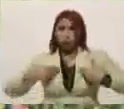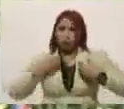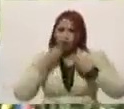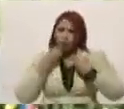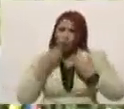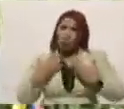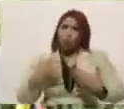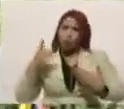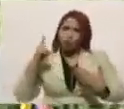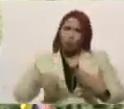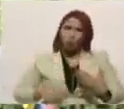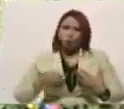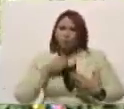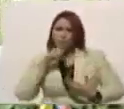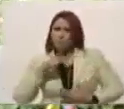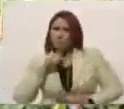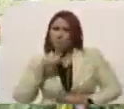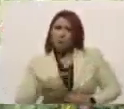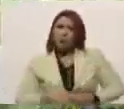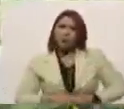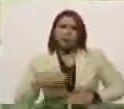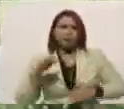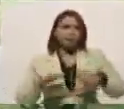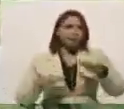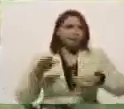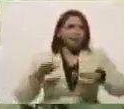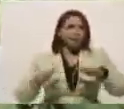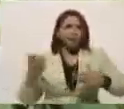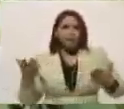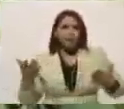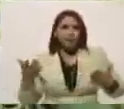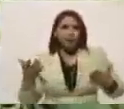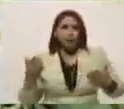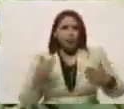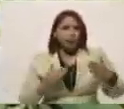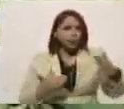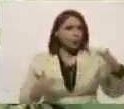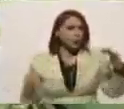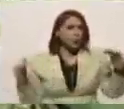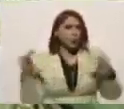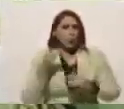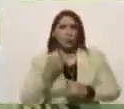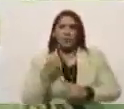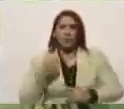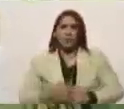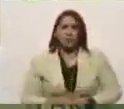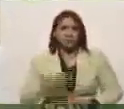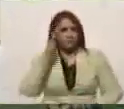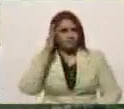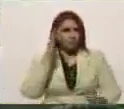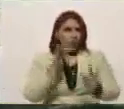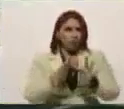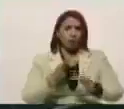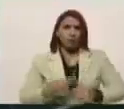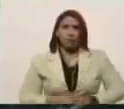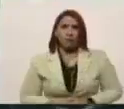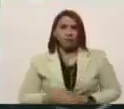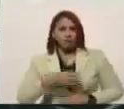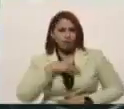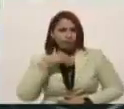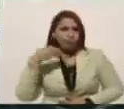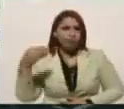buenas, en las malas, en las regulares, es su moral, es su fe, es su